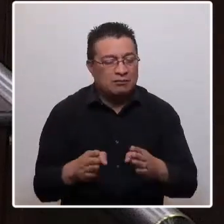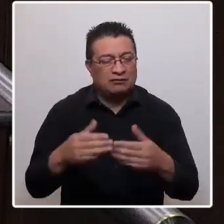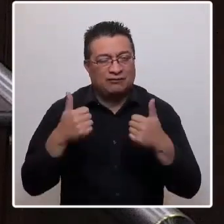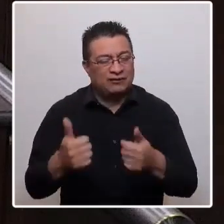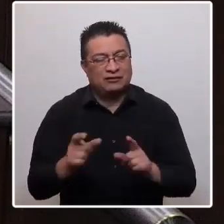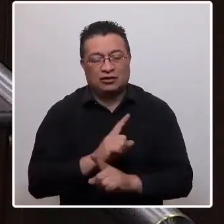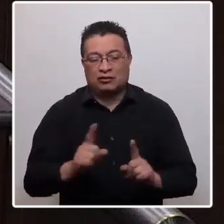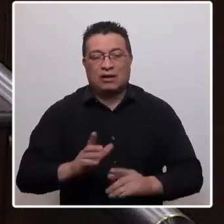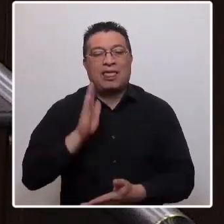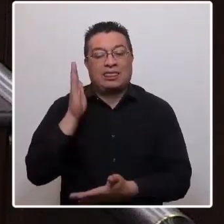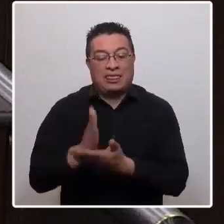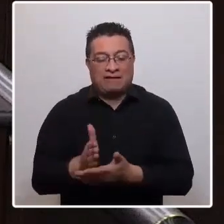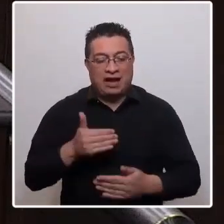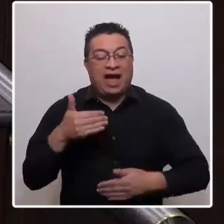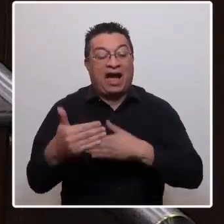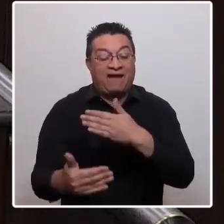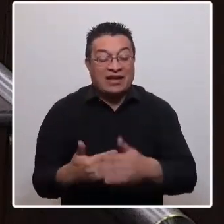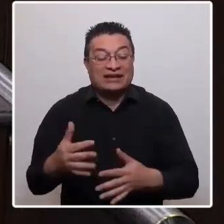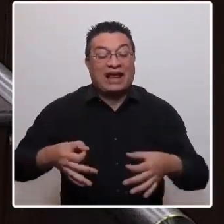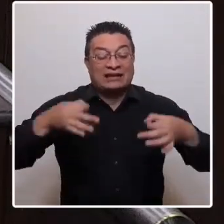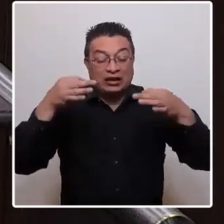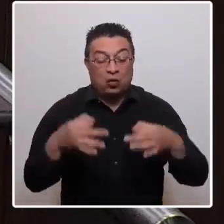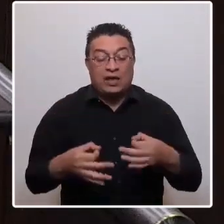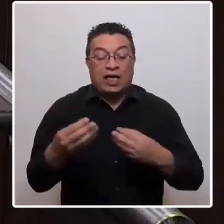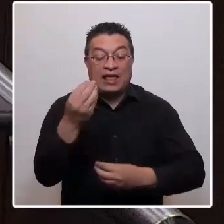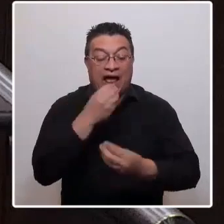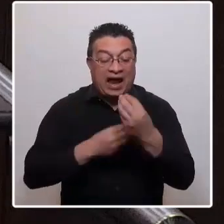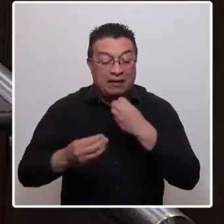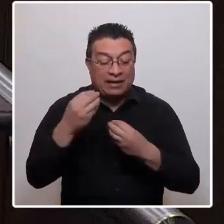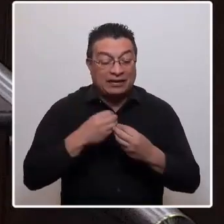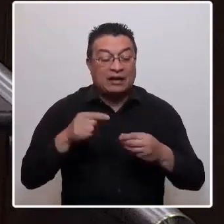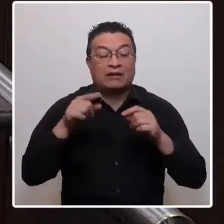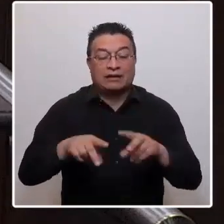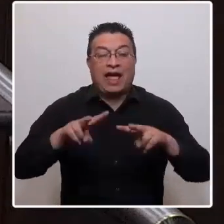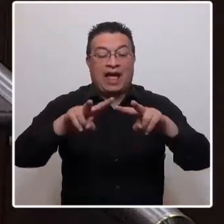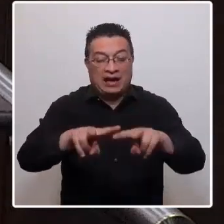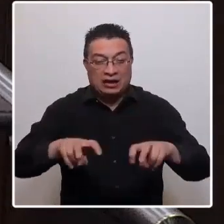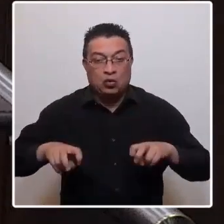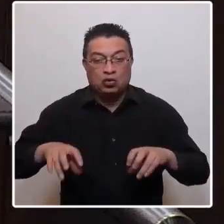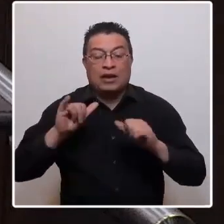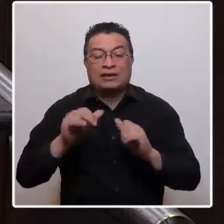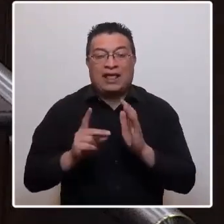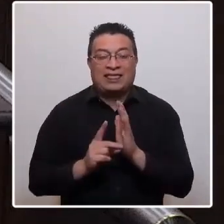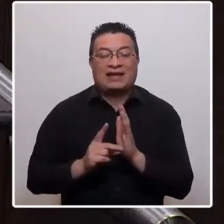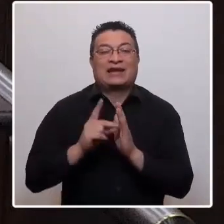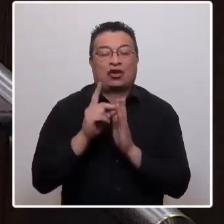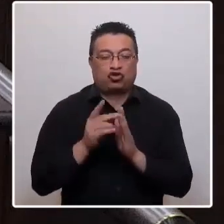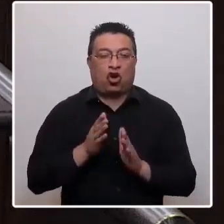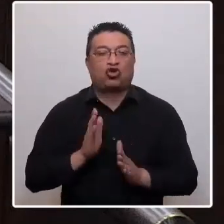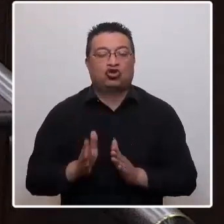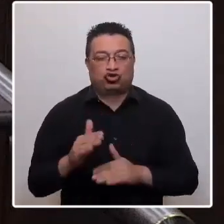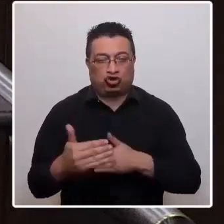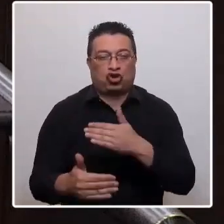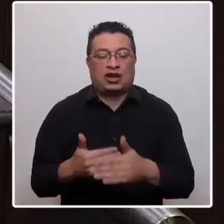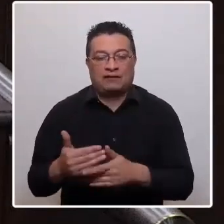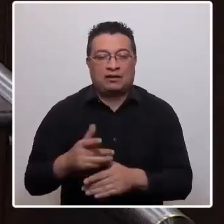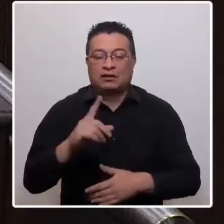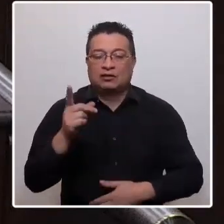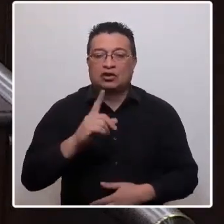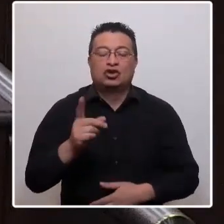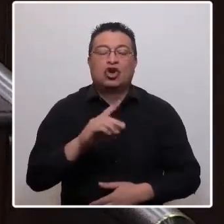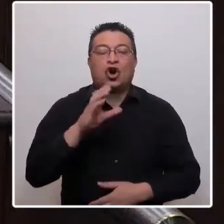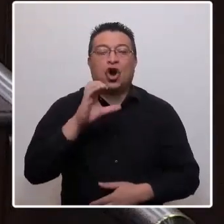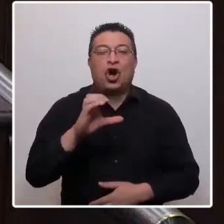Debemos avanzar en seguridad alimentaria, en agricultura y desarrollo sostenible, no en